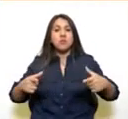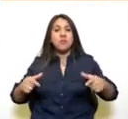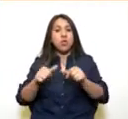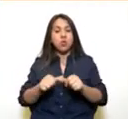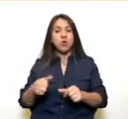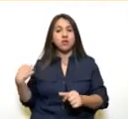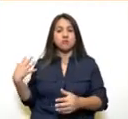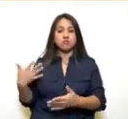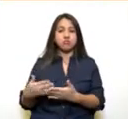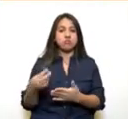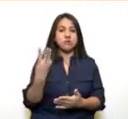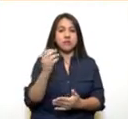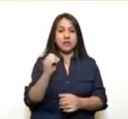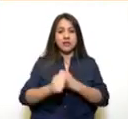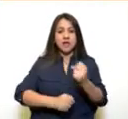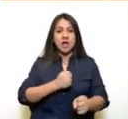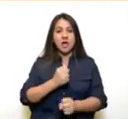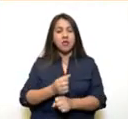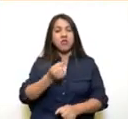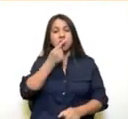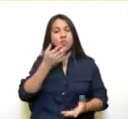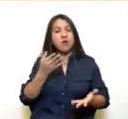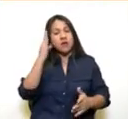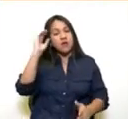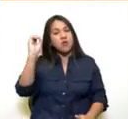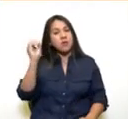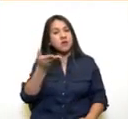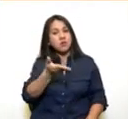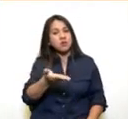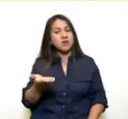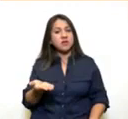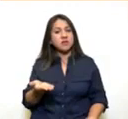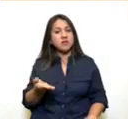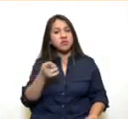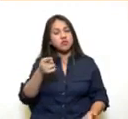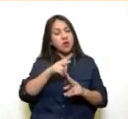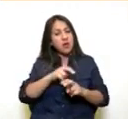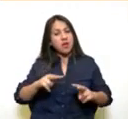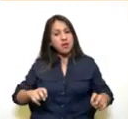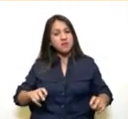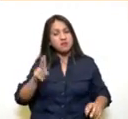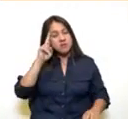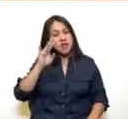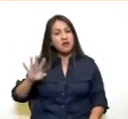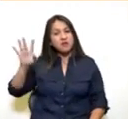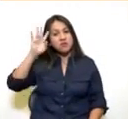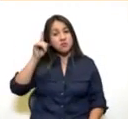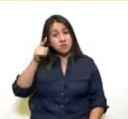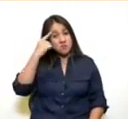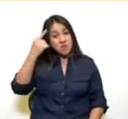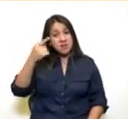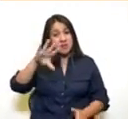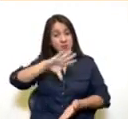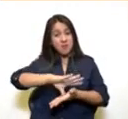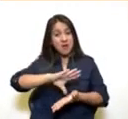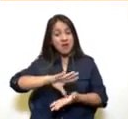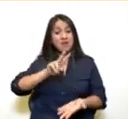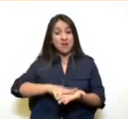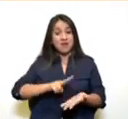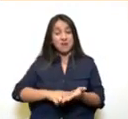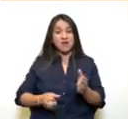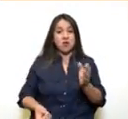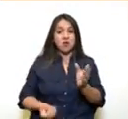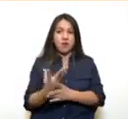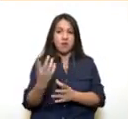cuál es su análisis usted cree que el país verdaderamente se modernizó